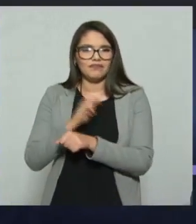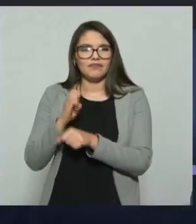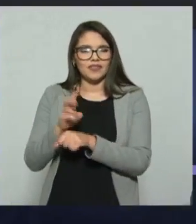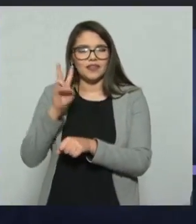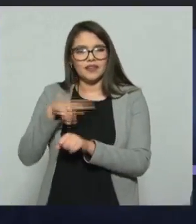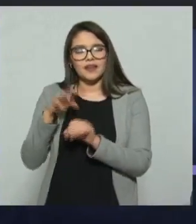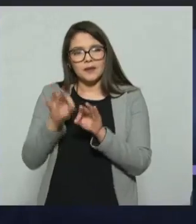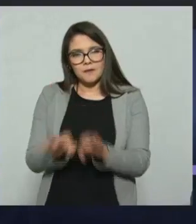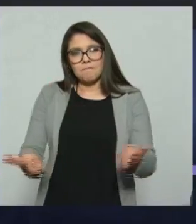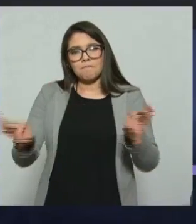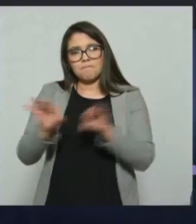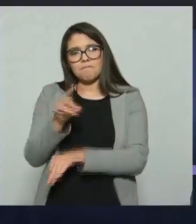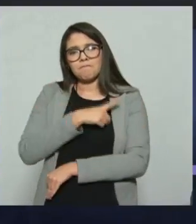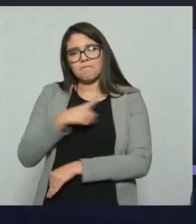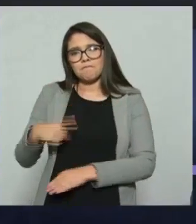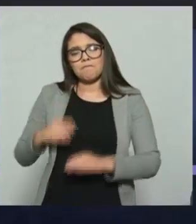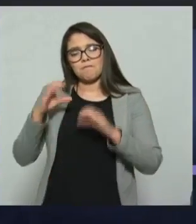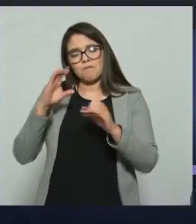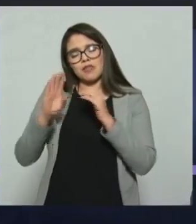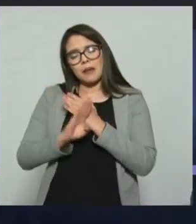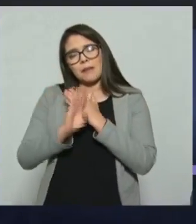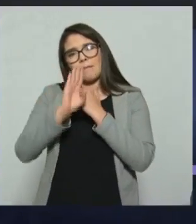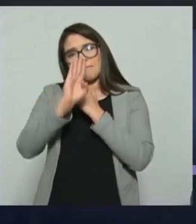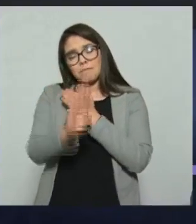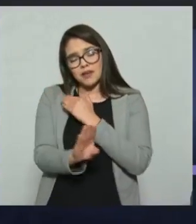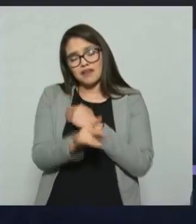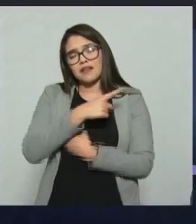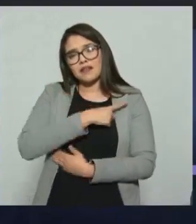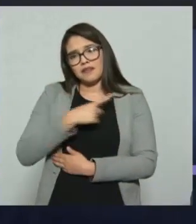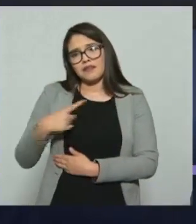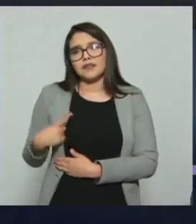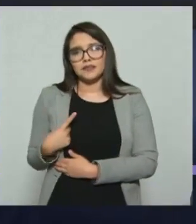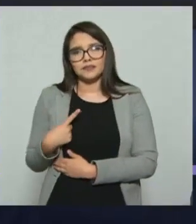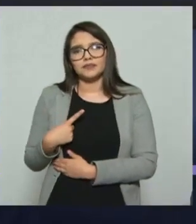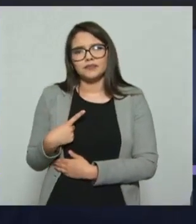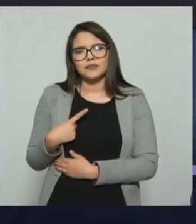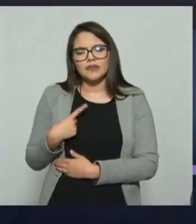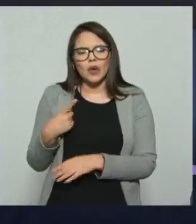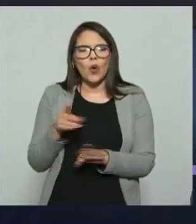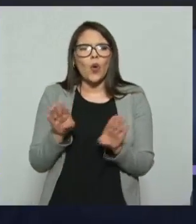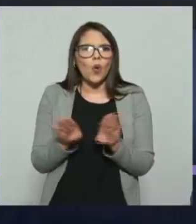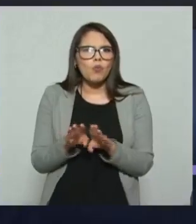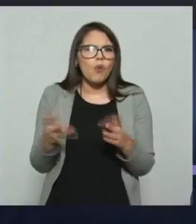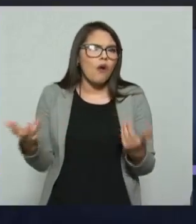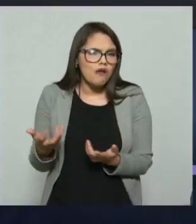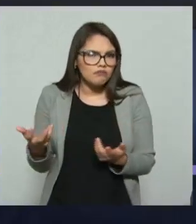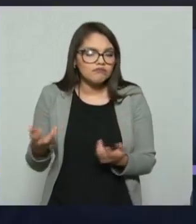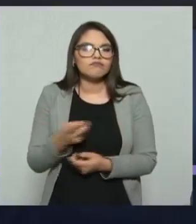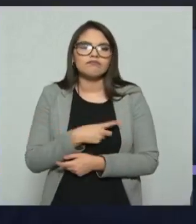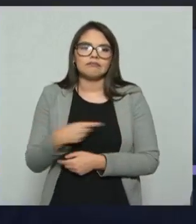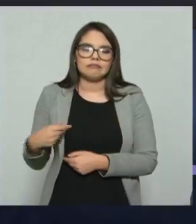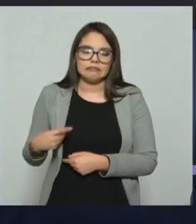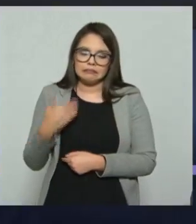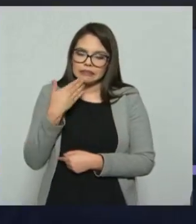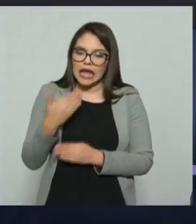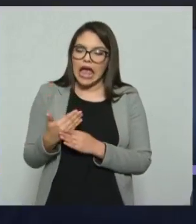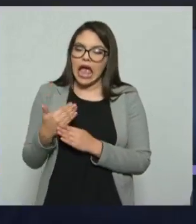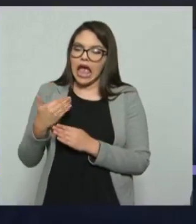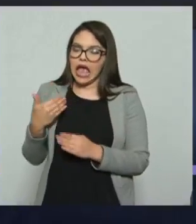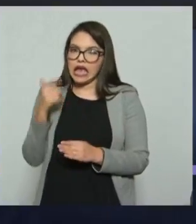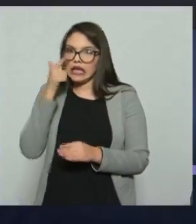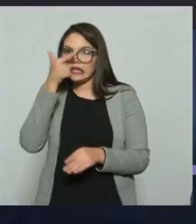la prevención, que lo hemos dicho, es la mejor seguridad, pero ¿cómo la logras? Con una correcta detección, con